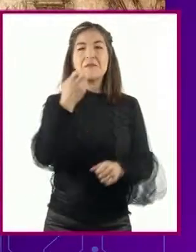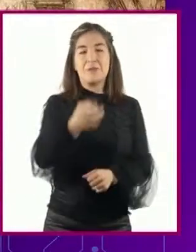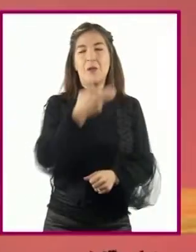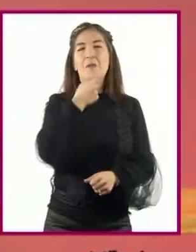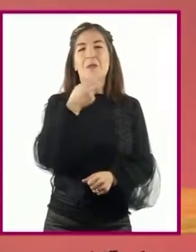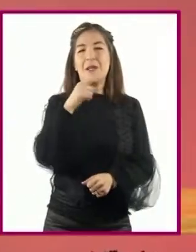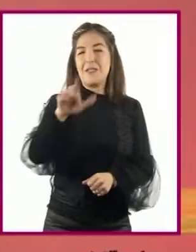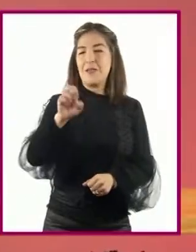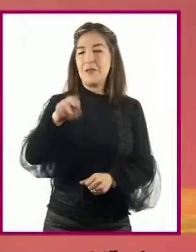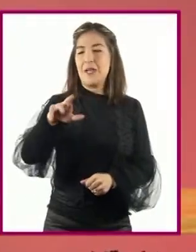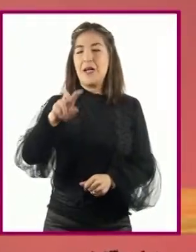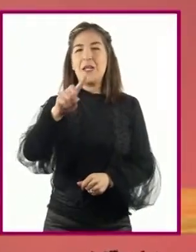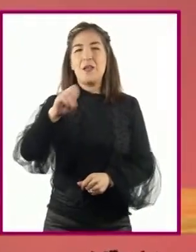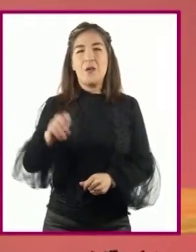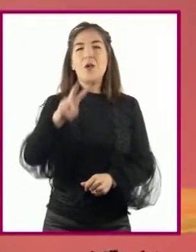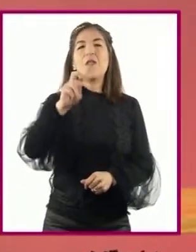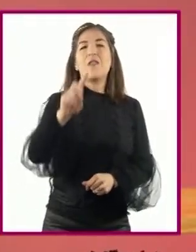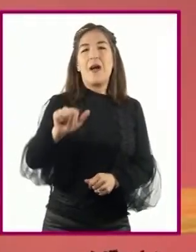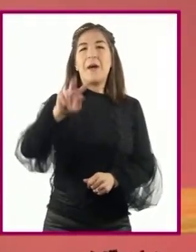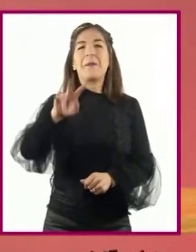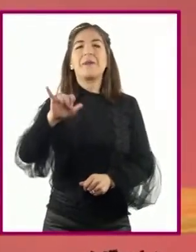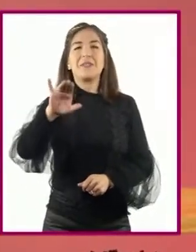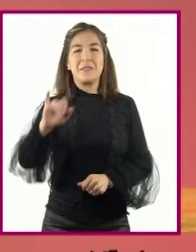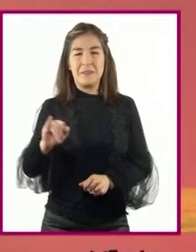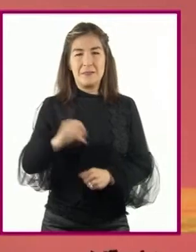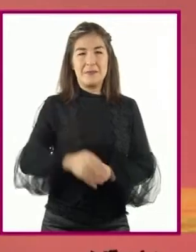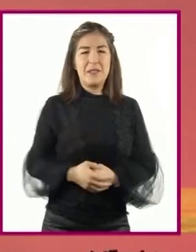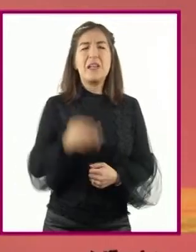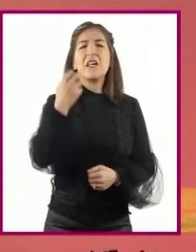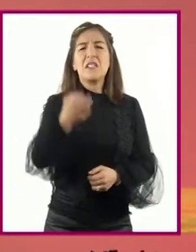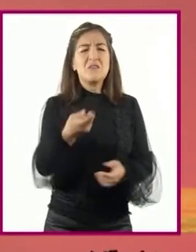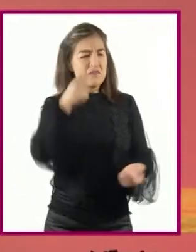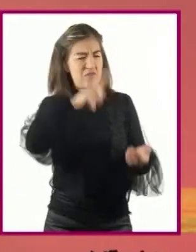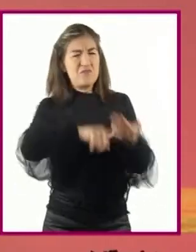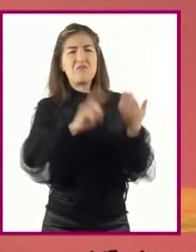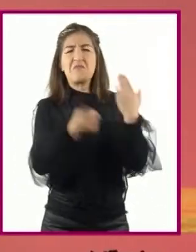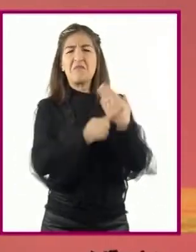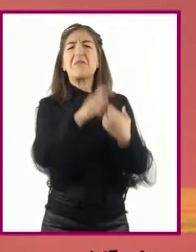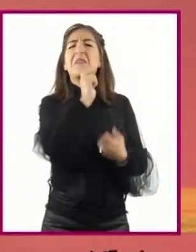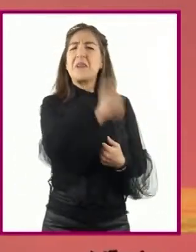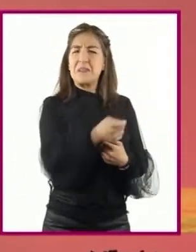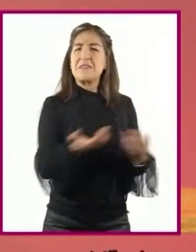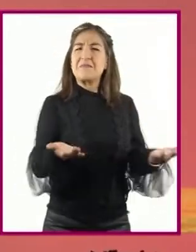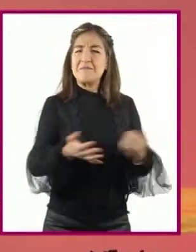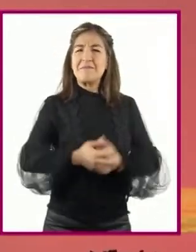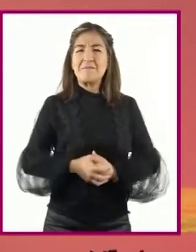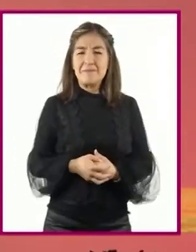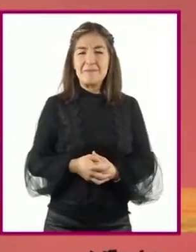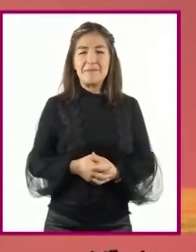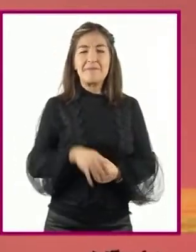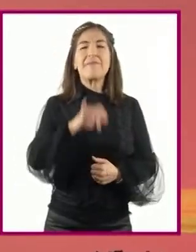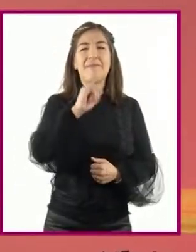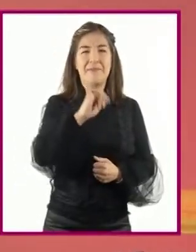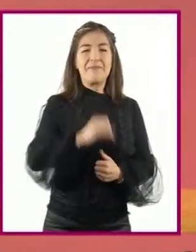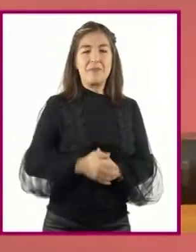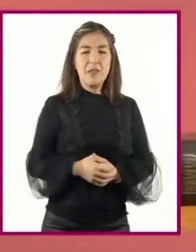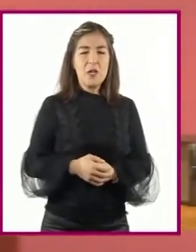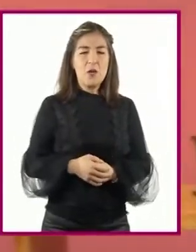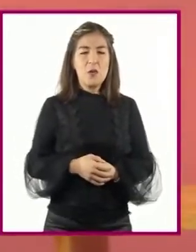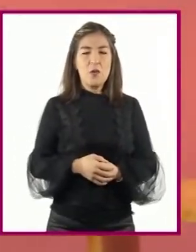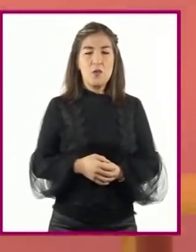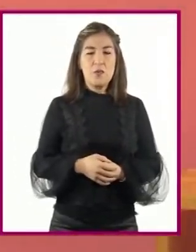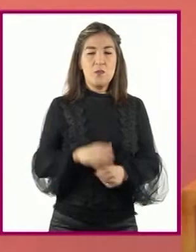Vinci. ¿Pero qué hubo detrás de este gran movimiento? Sí, maestra. ¿Cuáles